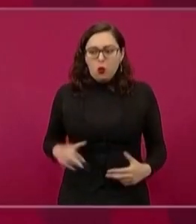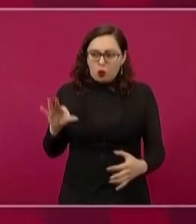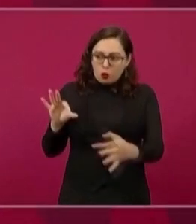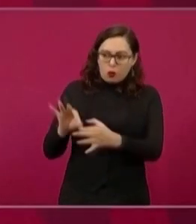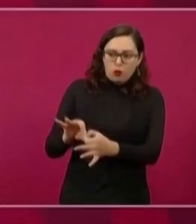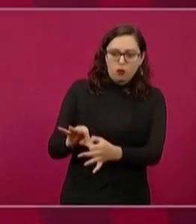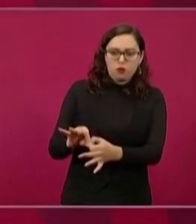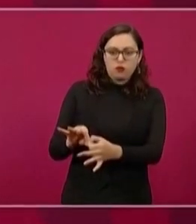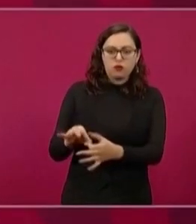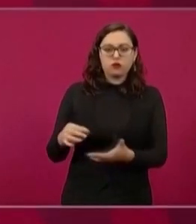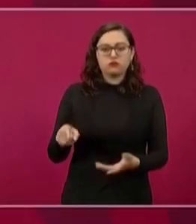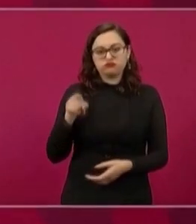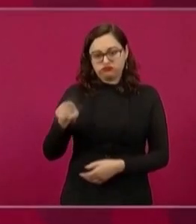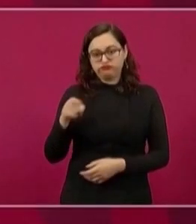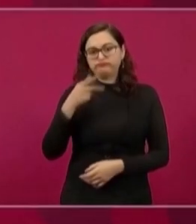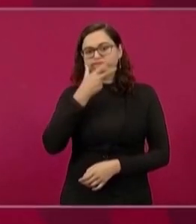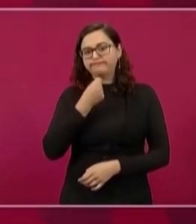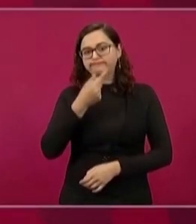Assange está enfermo